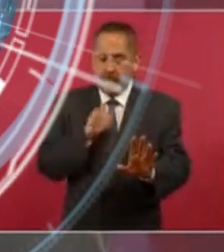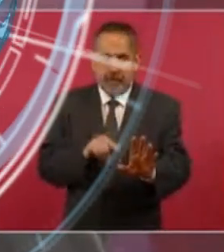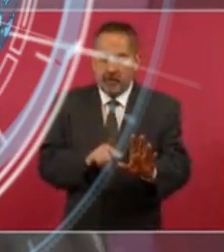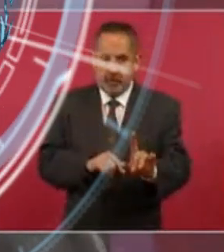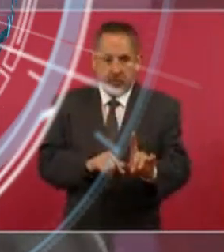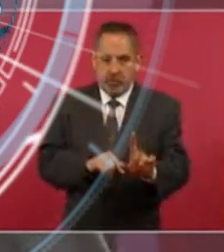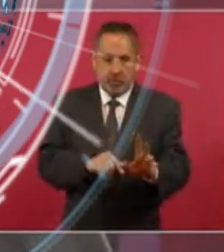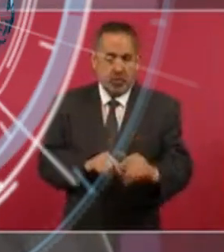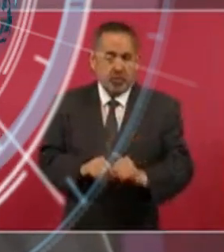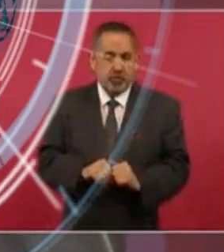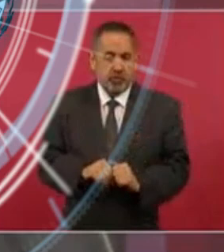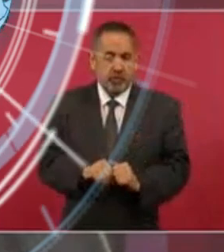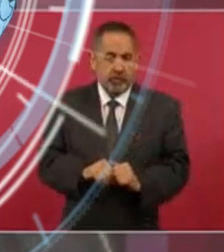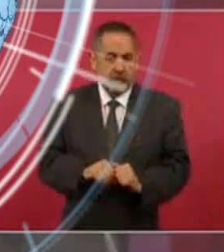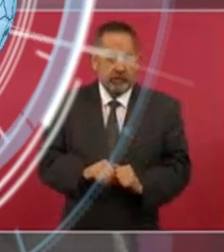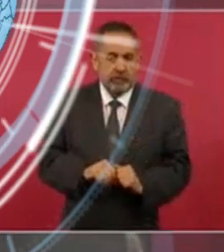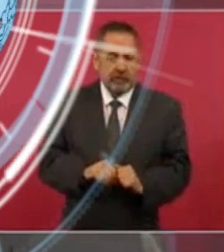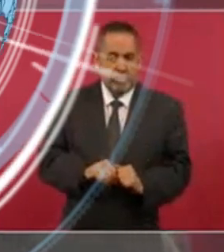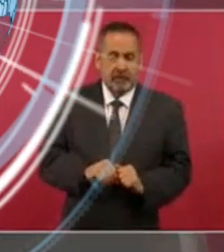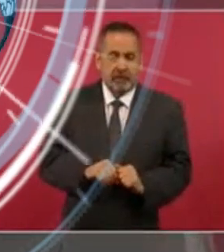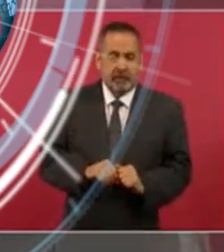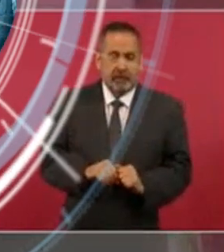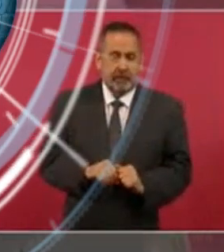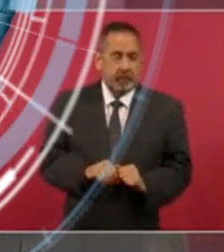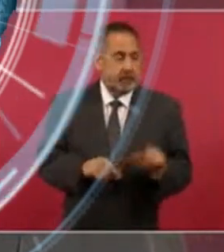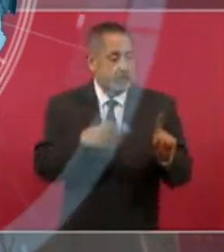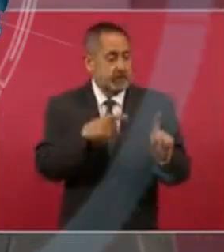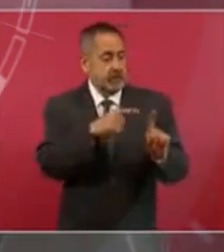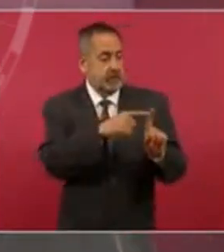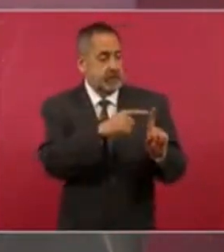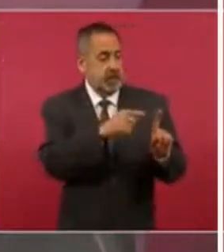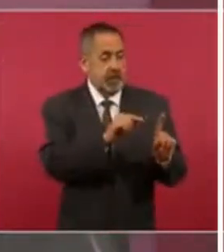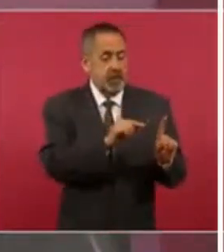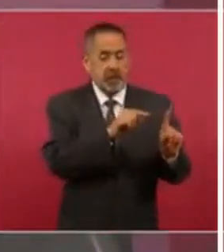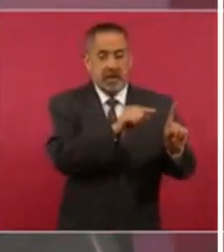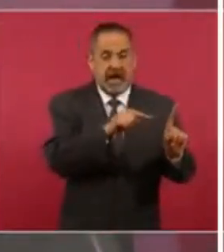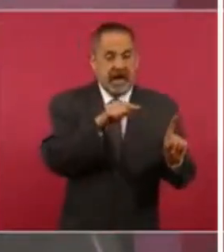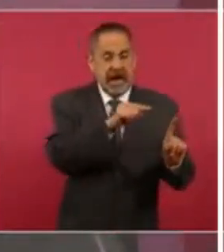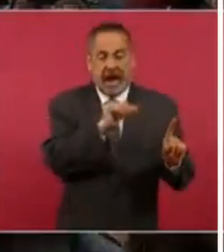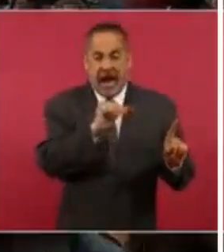Si están enjuiciando a un funcionario